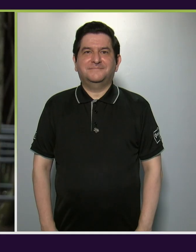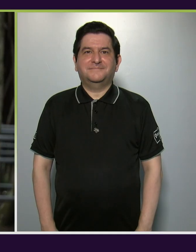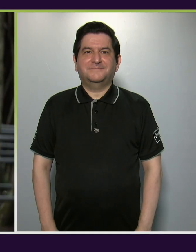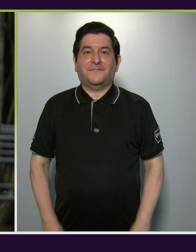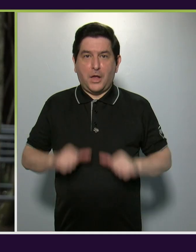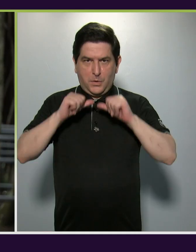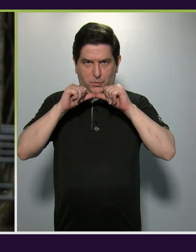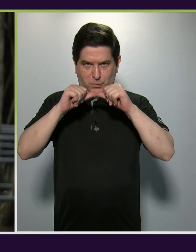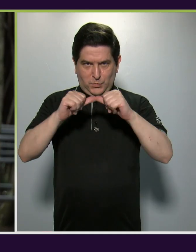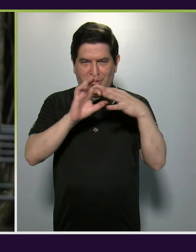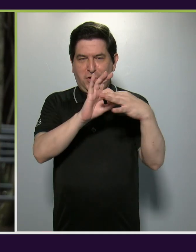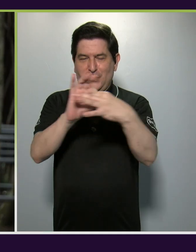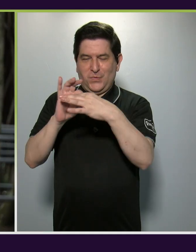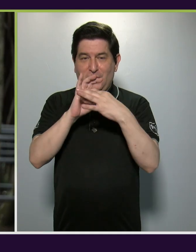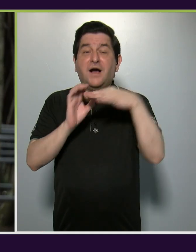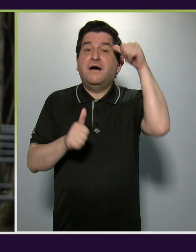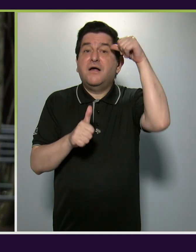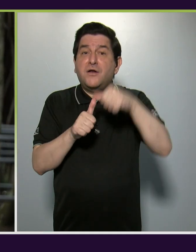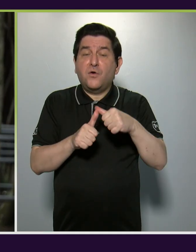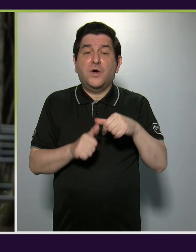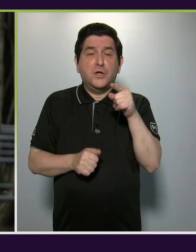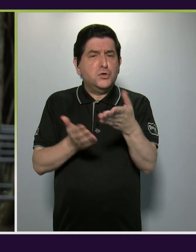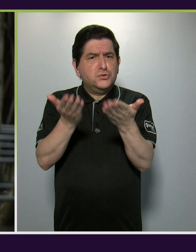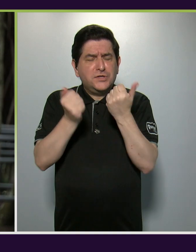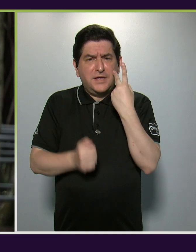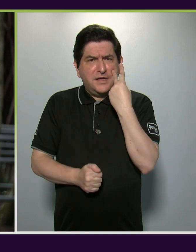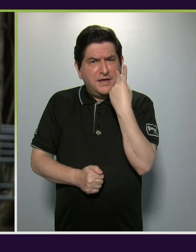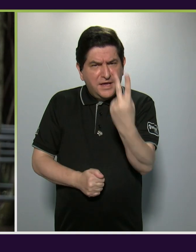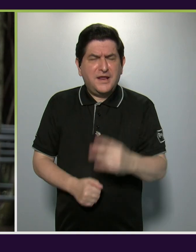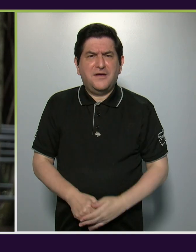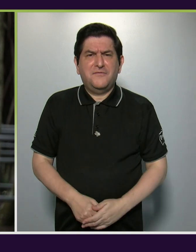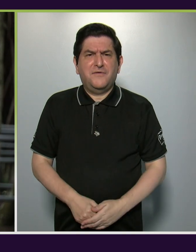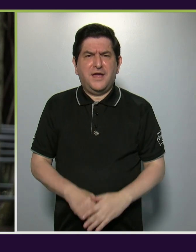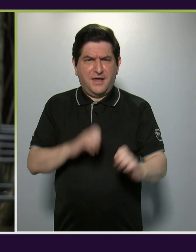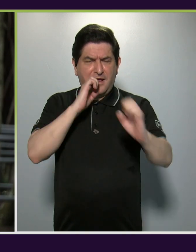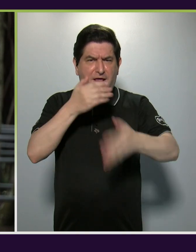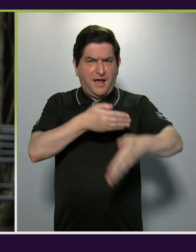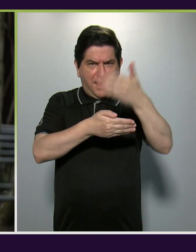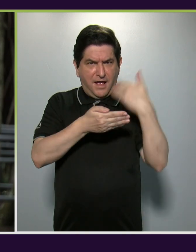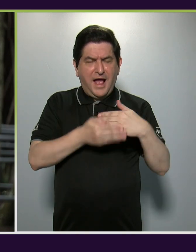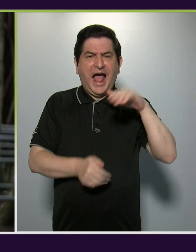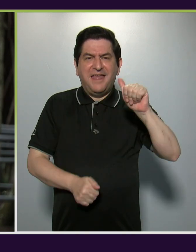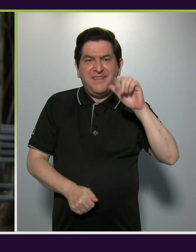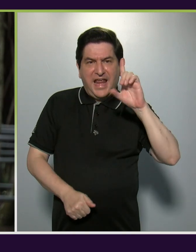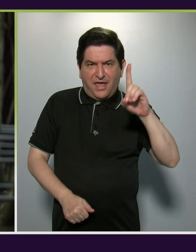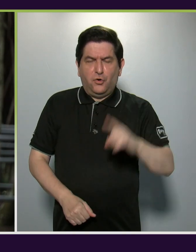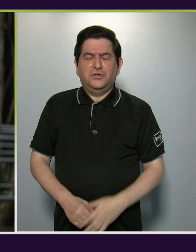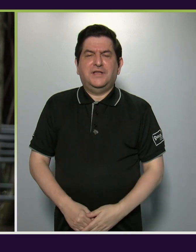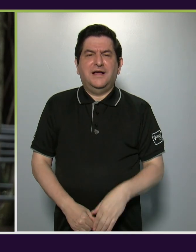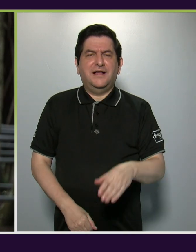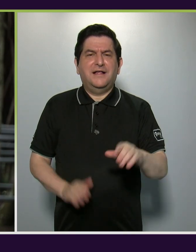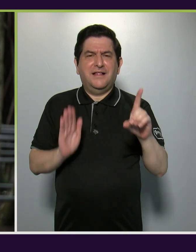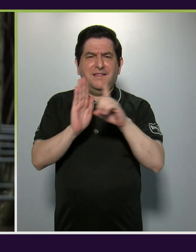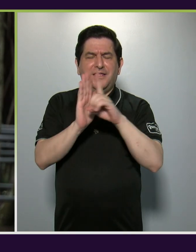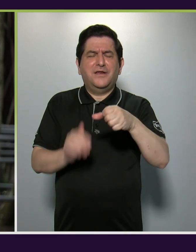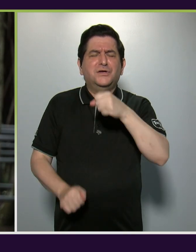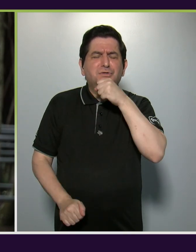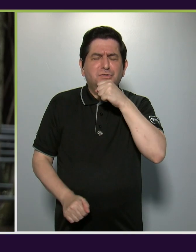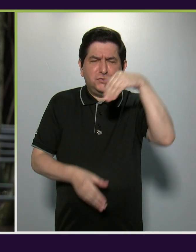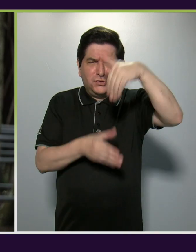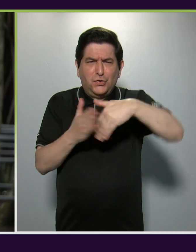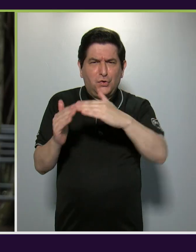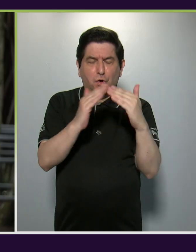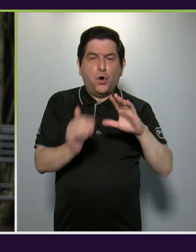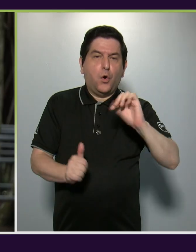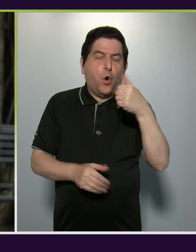Estamos de regreso en Nexos. Recuerde que si usted desea repasar la entrevista que tuvimos con Andrea Dota sobre el derecho a envejecer en comunidad o cualquiera